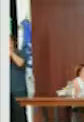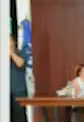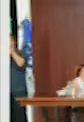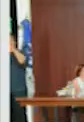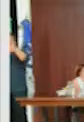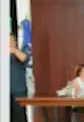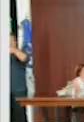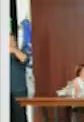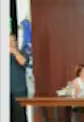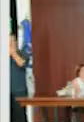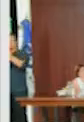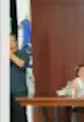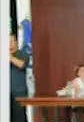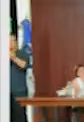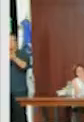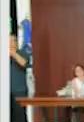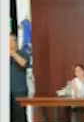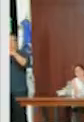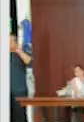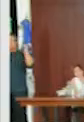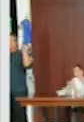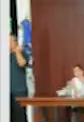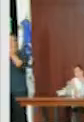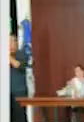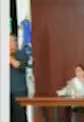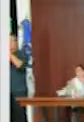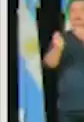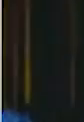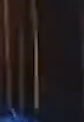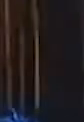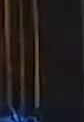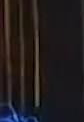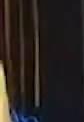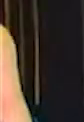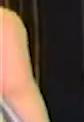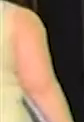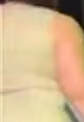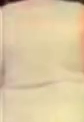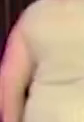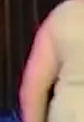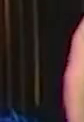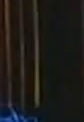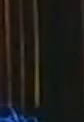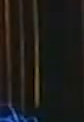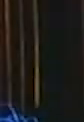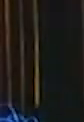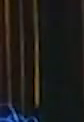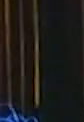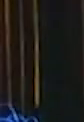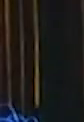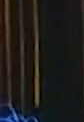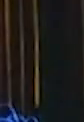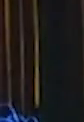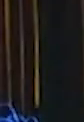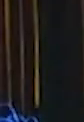es abierto al público y hay personas mayores y hay colegas, para los que no son colegas, el envejecimiento poblacional se da